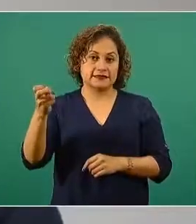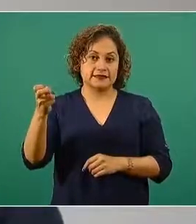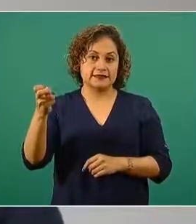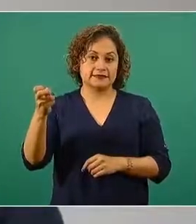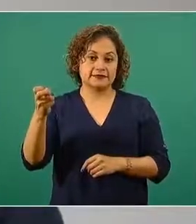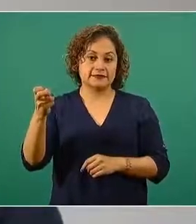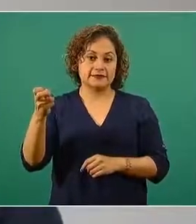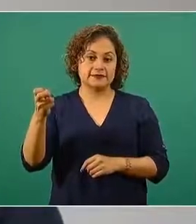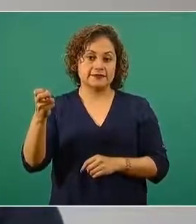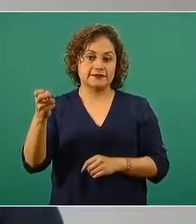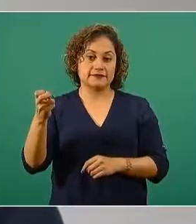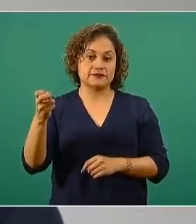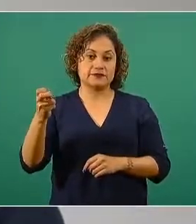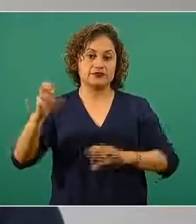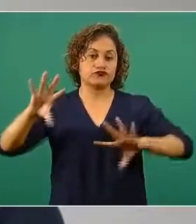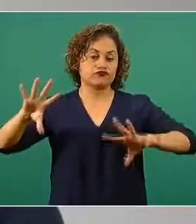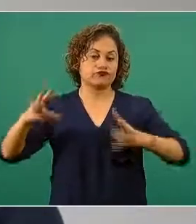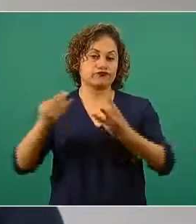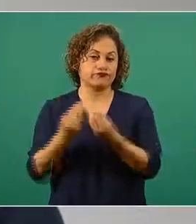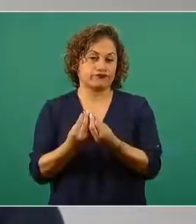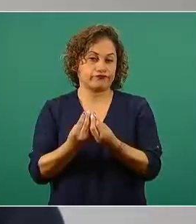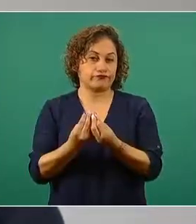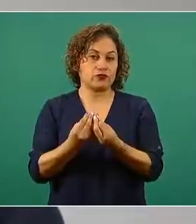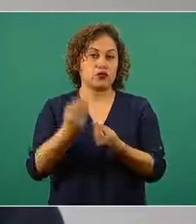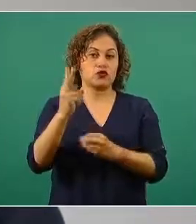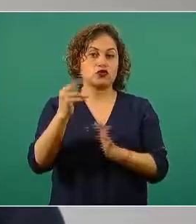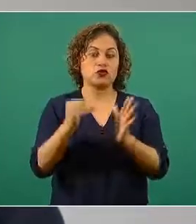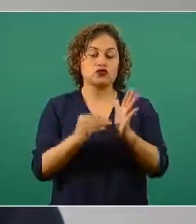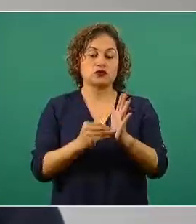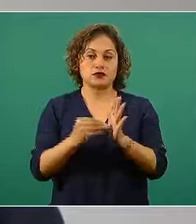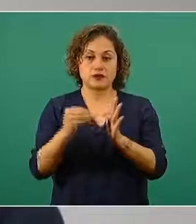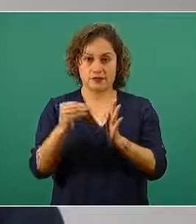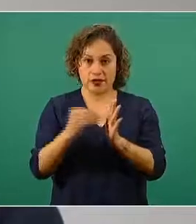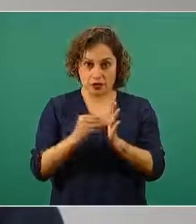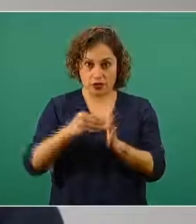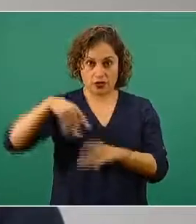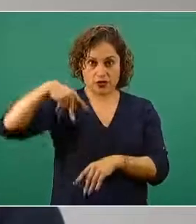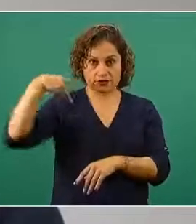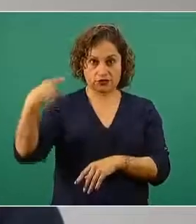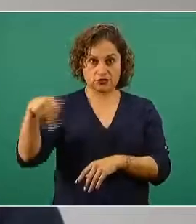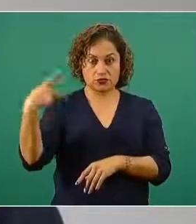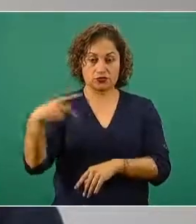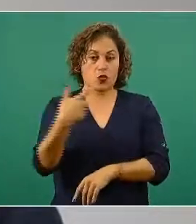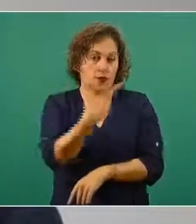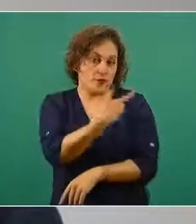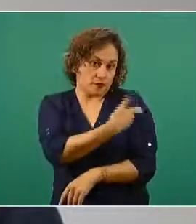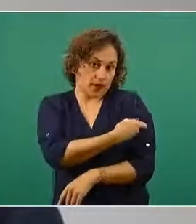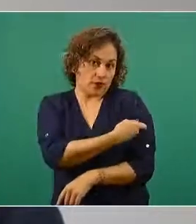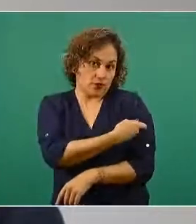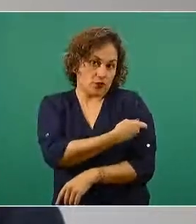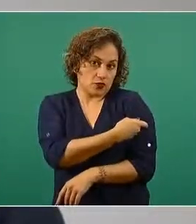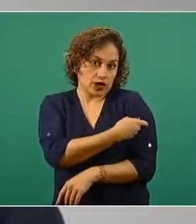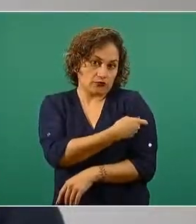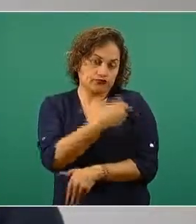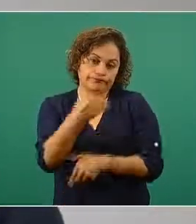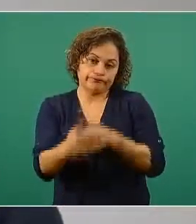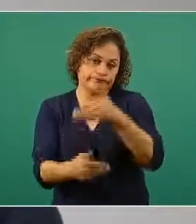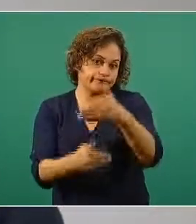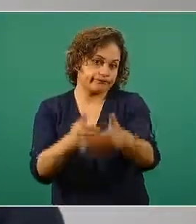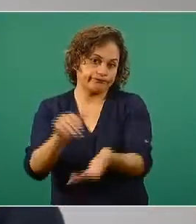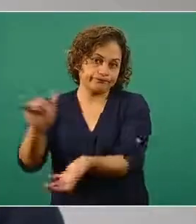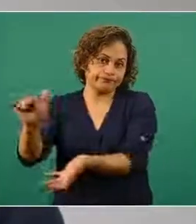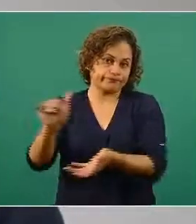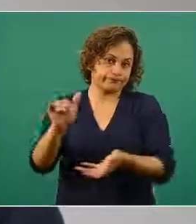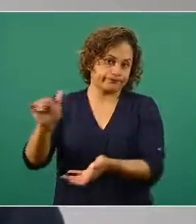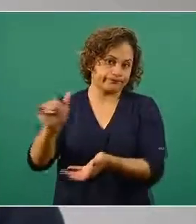de un total de 2 millones de este tipo de vacuna, de esta producción de vacuna que llegará en siguientes